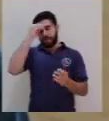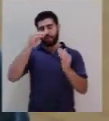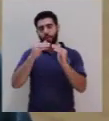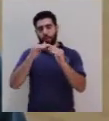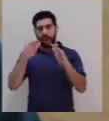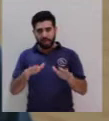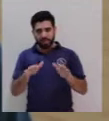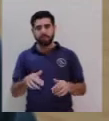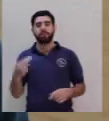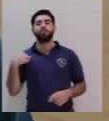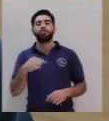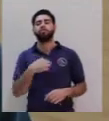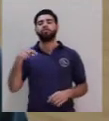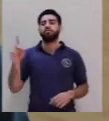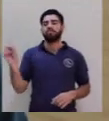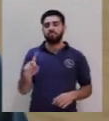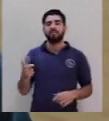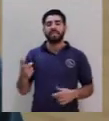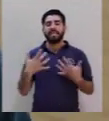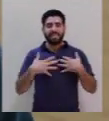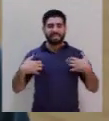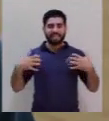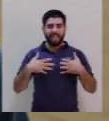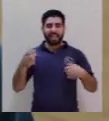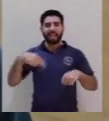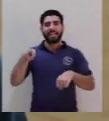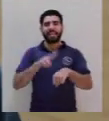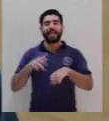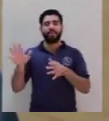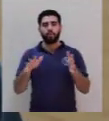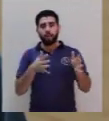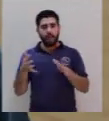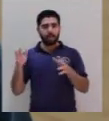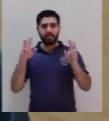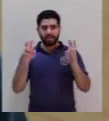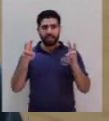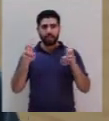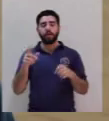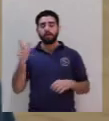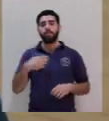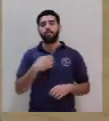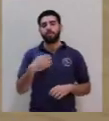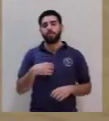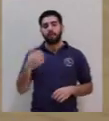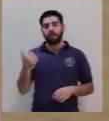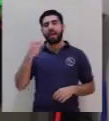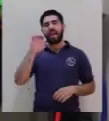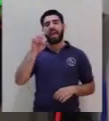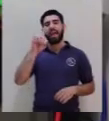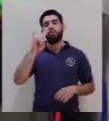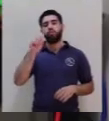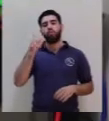Casa. Hoy estaremos abordando el tema de ciencias naturales y es por eso de que tenemos ahora en el set al profesor Eduardo Gordillo.